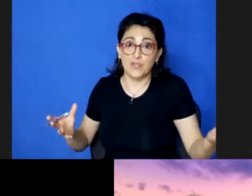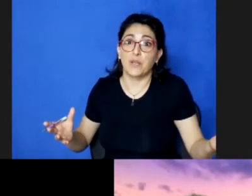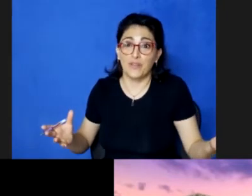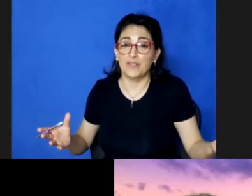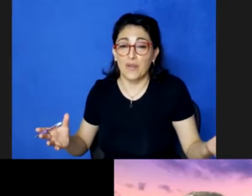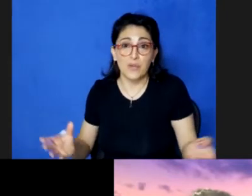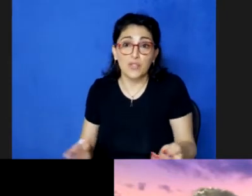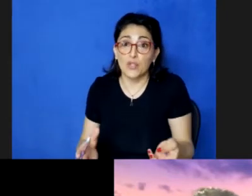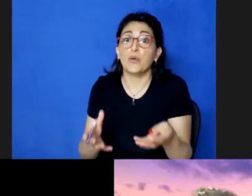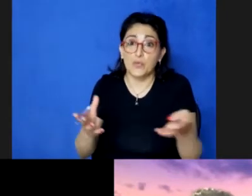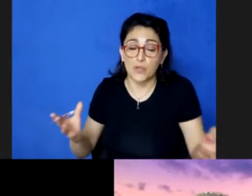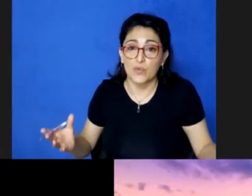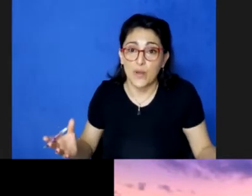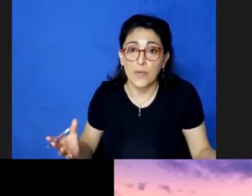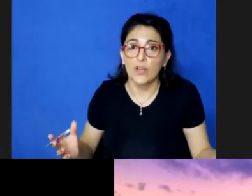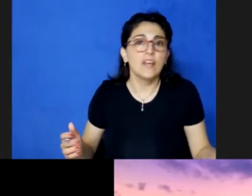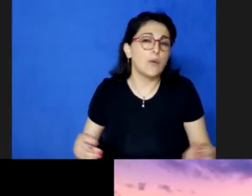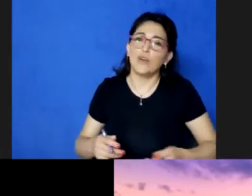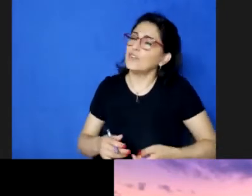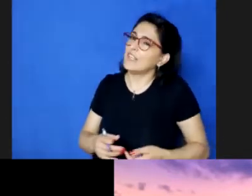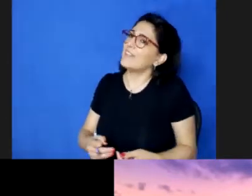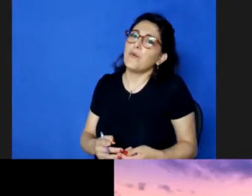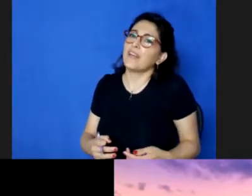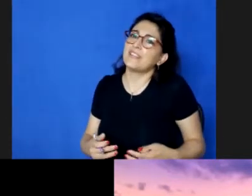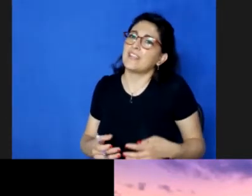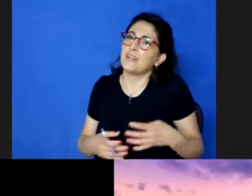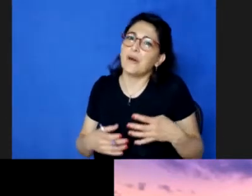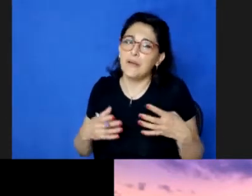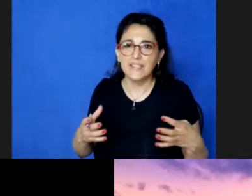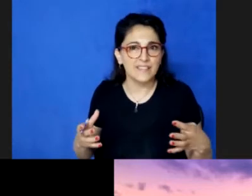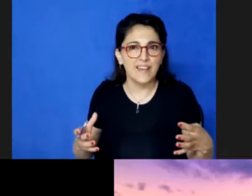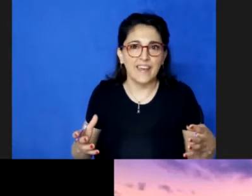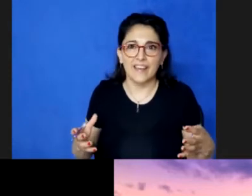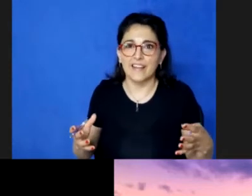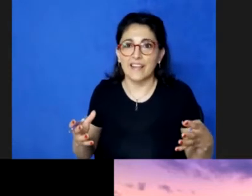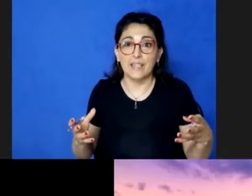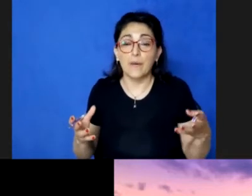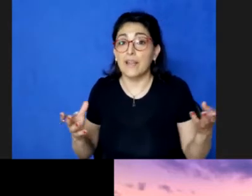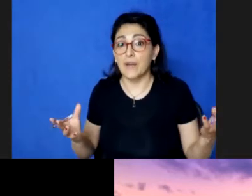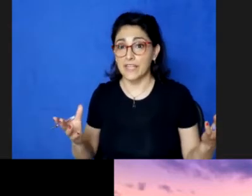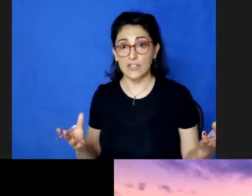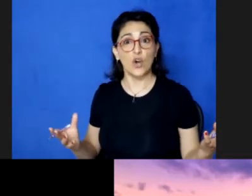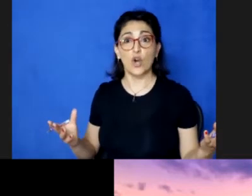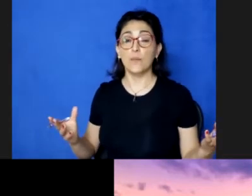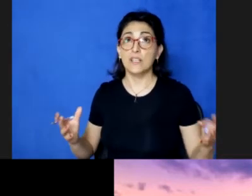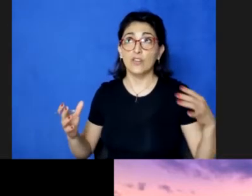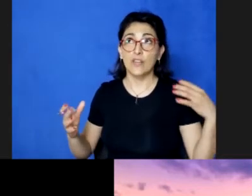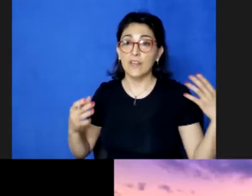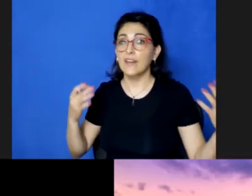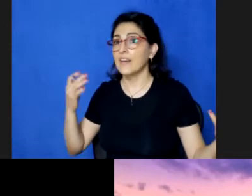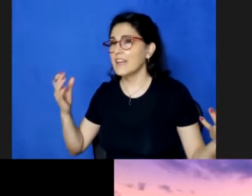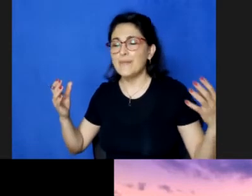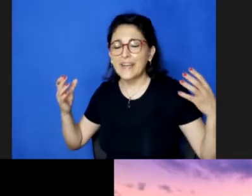o bien subiéndonos a un avión, si no podemos subirnos a un avión? Y bueno, tendremos que incentivar más el tema de la imaginación, como es esto